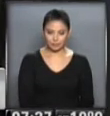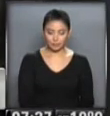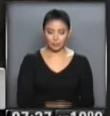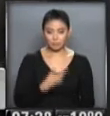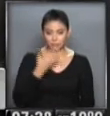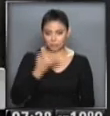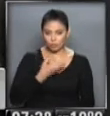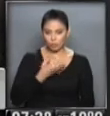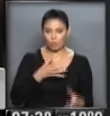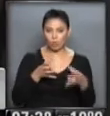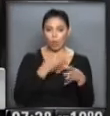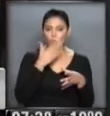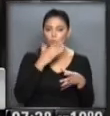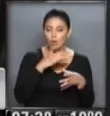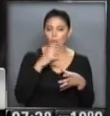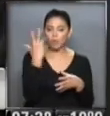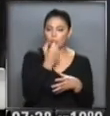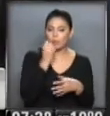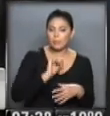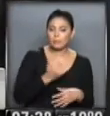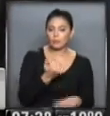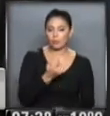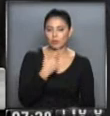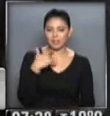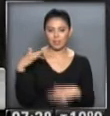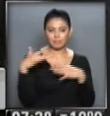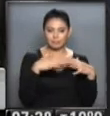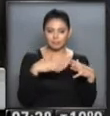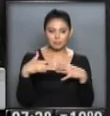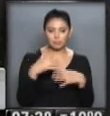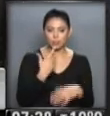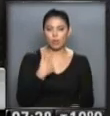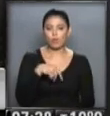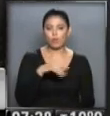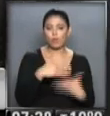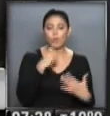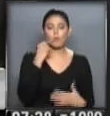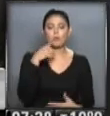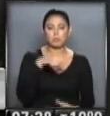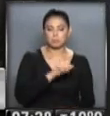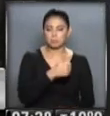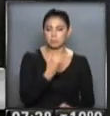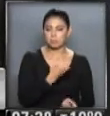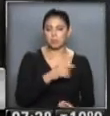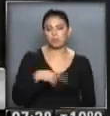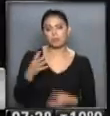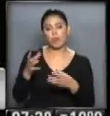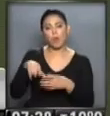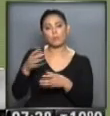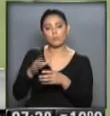Probablemente Boca haya tenido su mejor oportunidad, creo que en la primera jugada del partido con Herbiti. Nosotros tuvimos la nuestra con